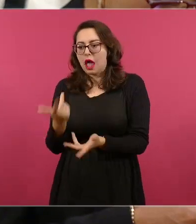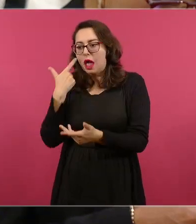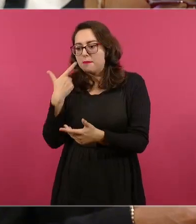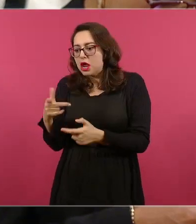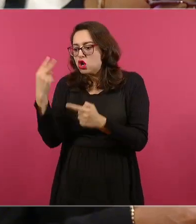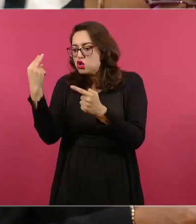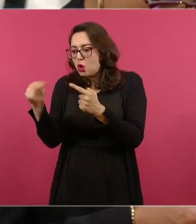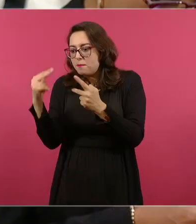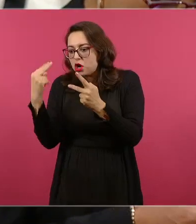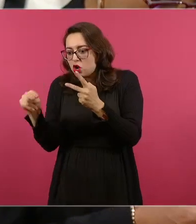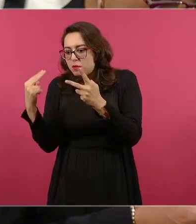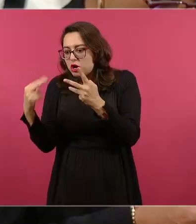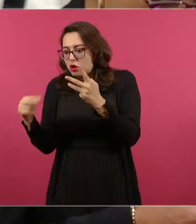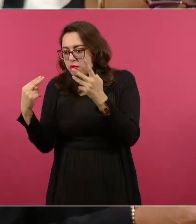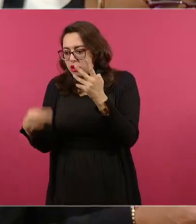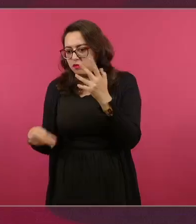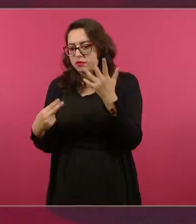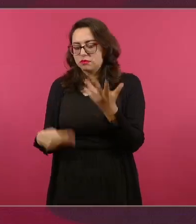vacuna,